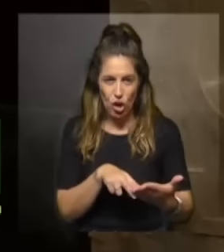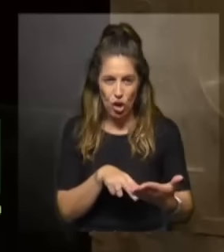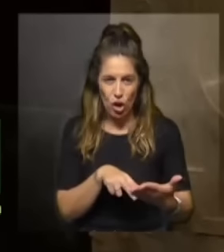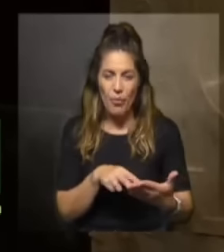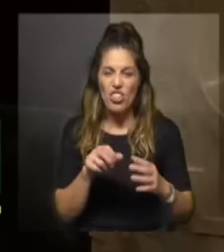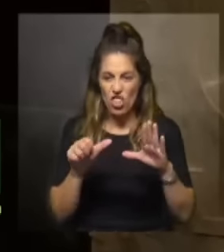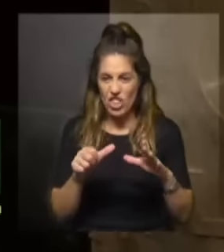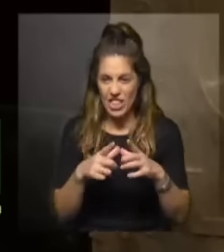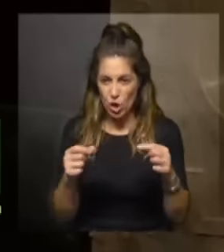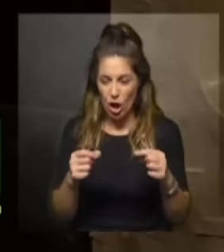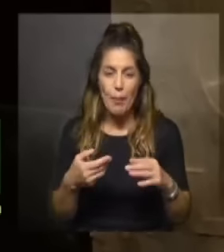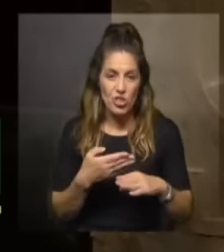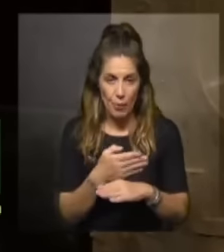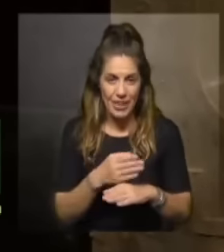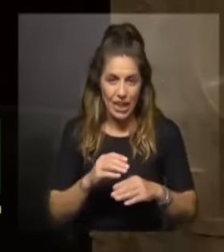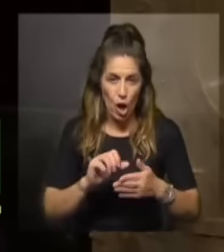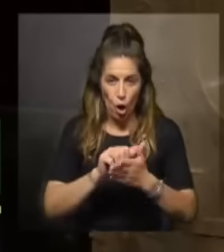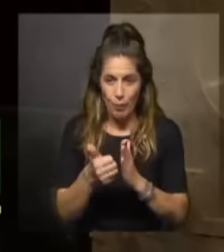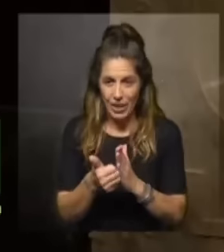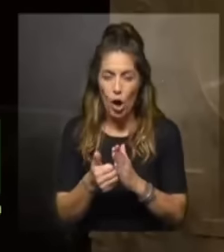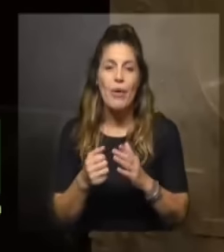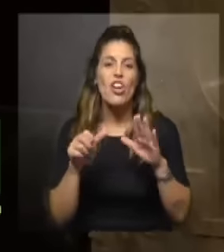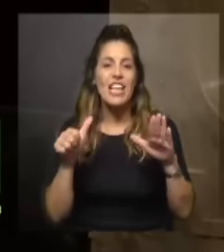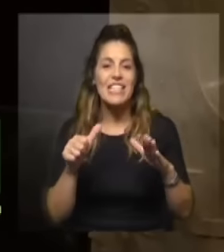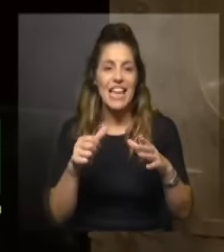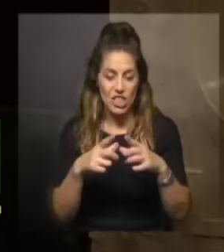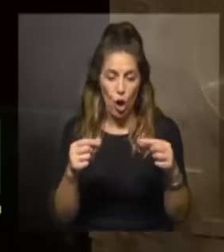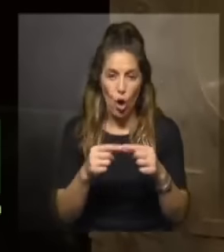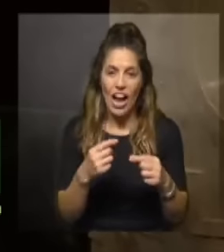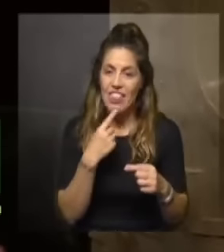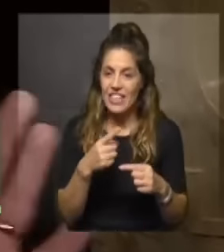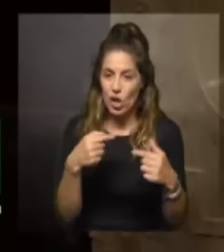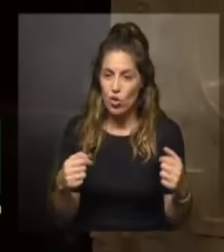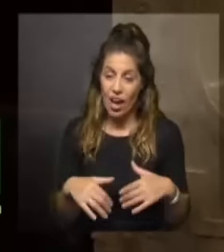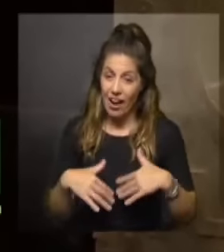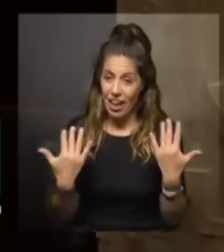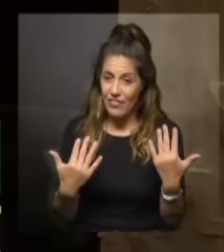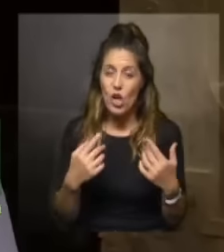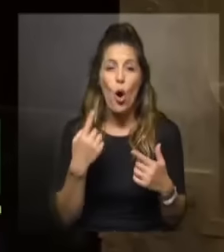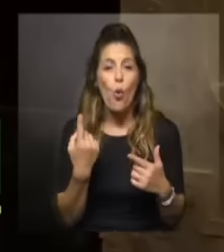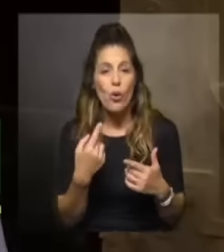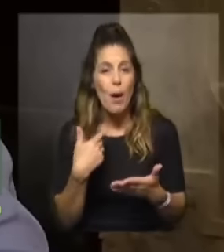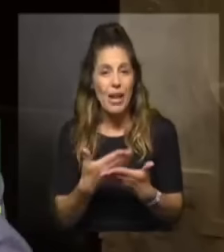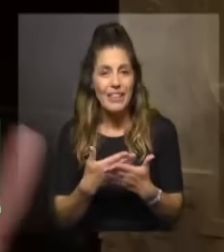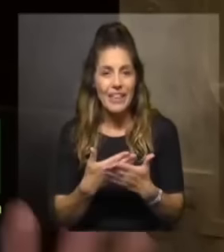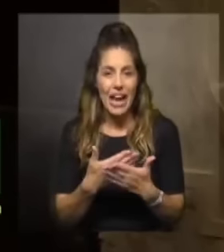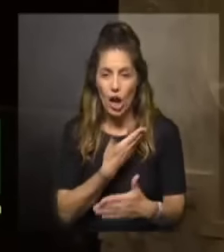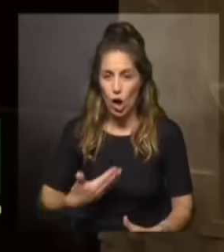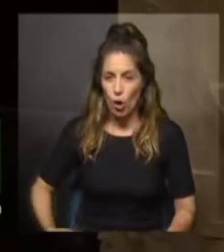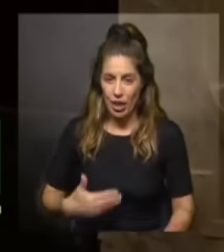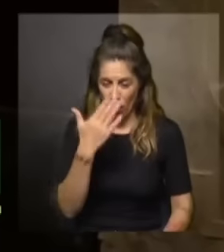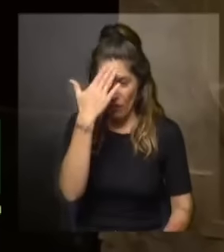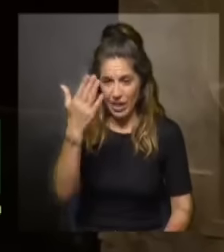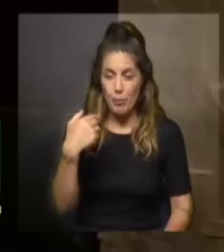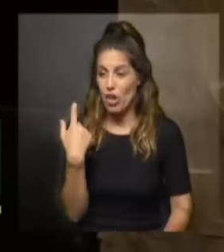completa Pero estas seis páginas dice cosas graves no una de ellas eh plantea que en los gobiernos del frente amplio porque siempre somos